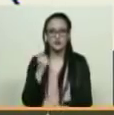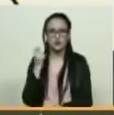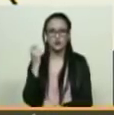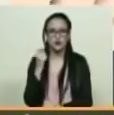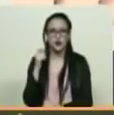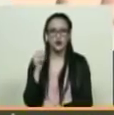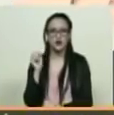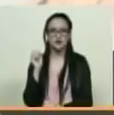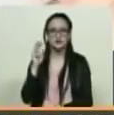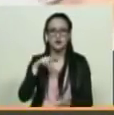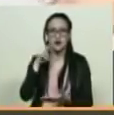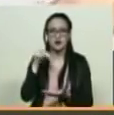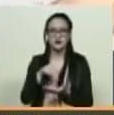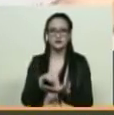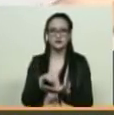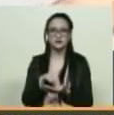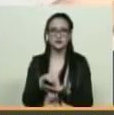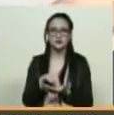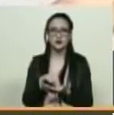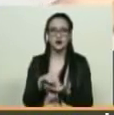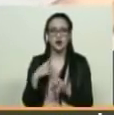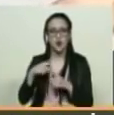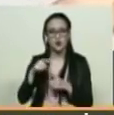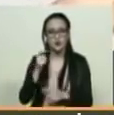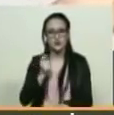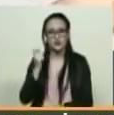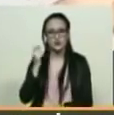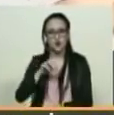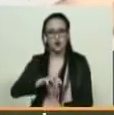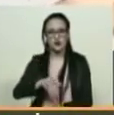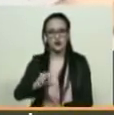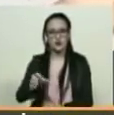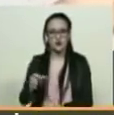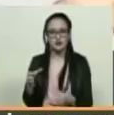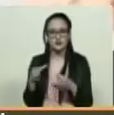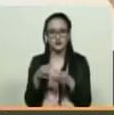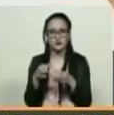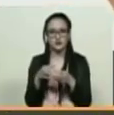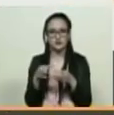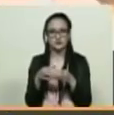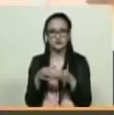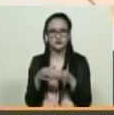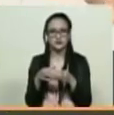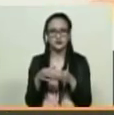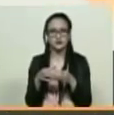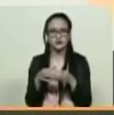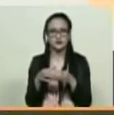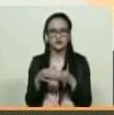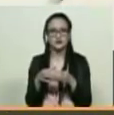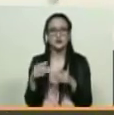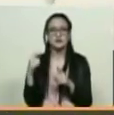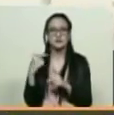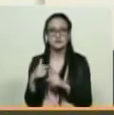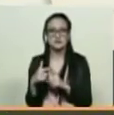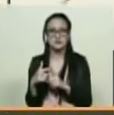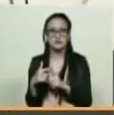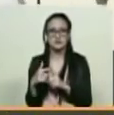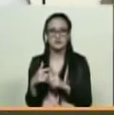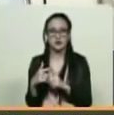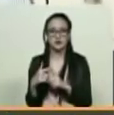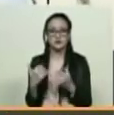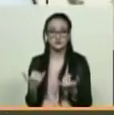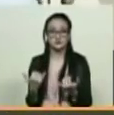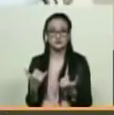Nacional, legisladores estadales, es decir, aquellos diputados regionales pertenecientes a los consejos legislativos estadales, y también en esa